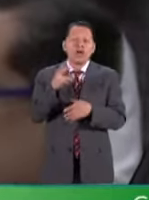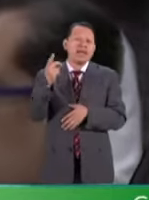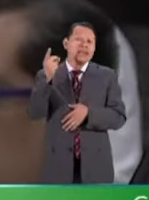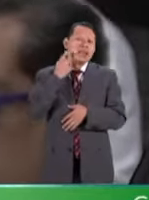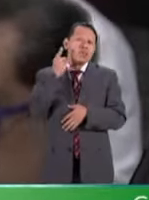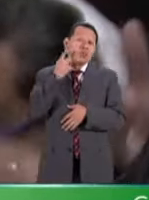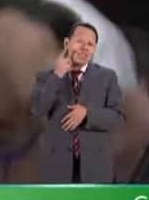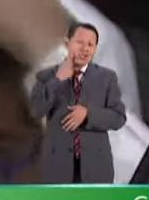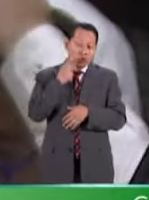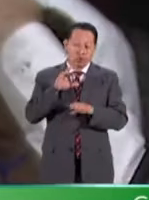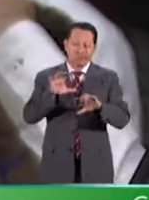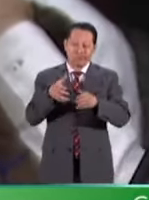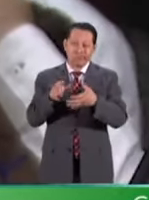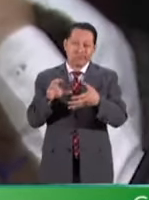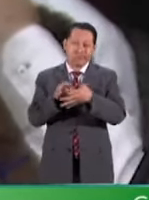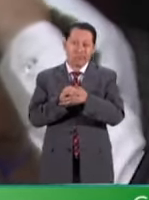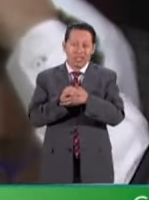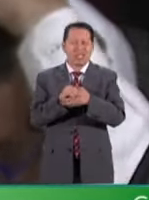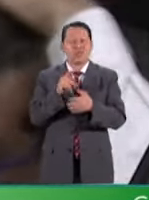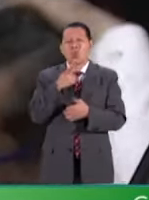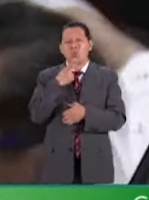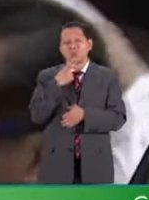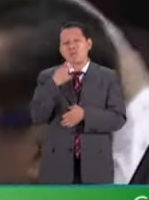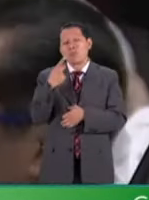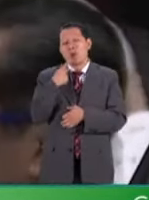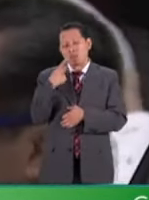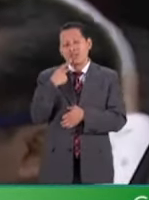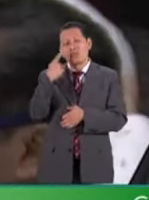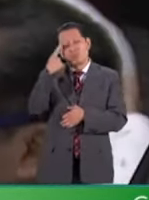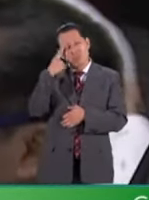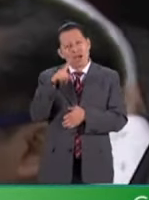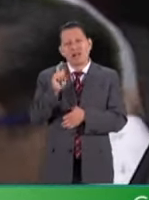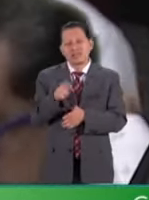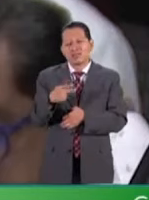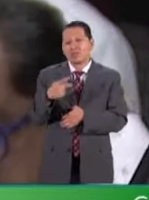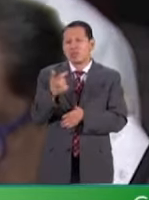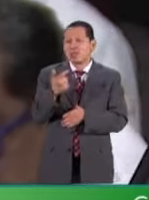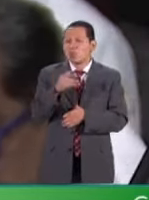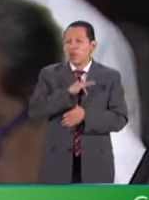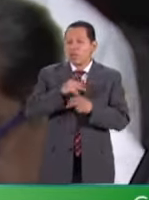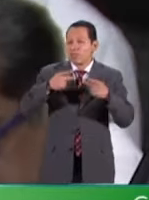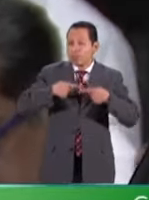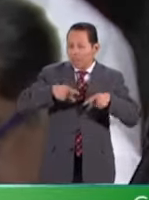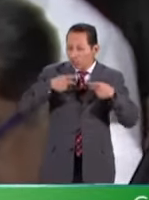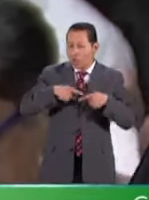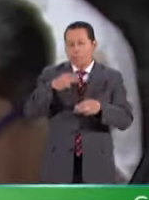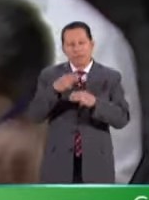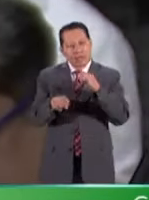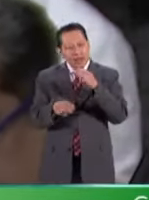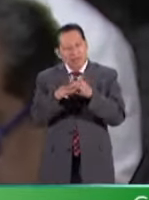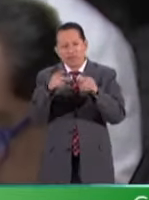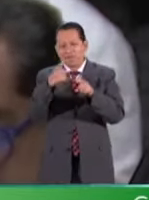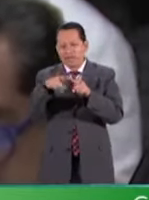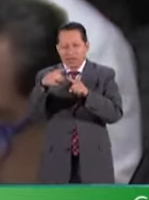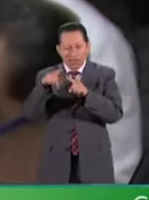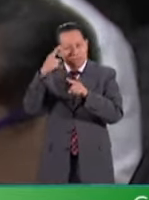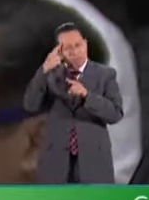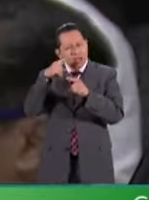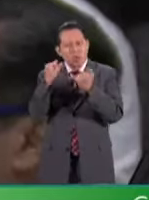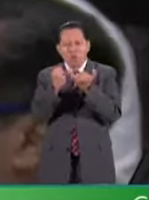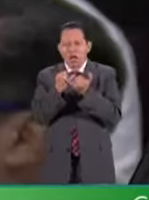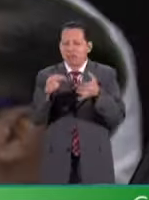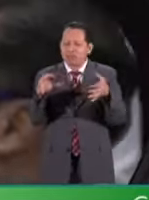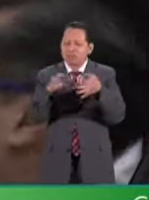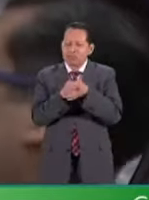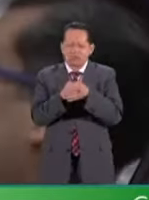jurisdiccional que será utilizada políticamente disponiendo de recursos humanos y materiales para hondar la polarización de